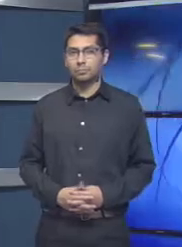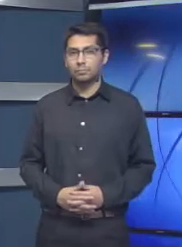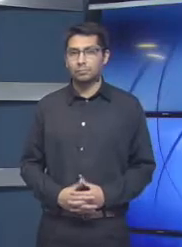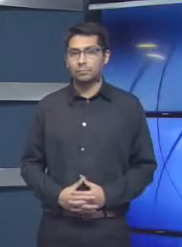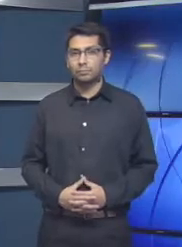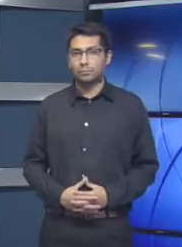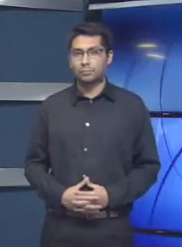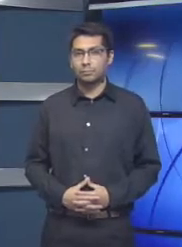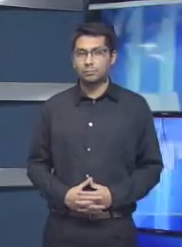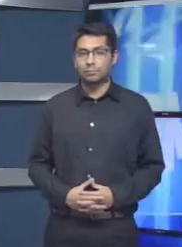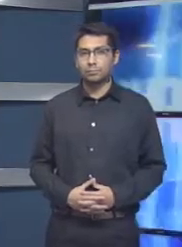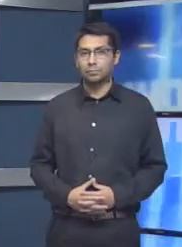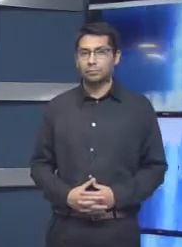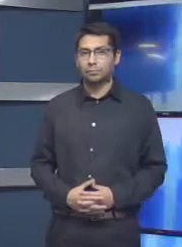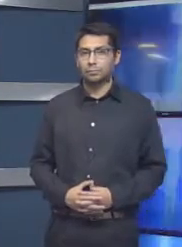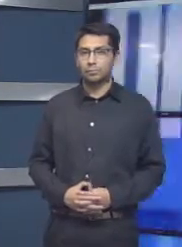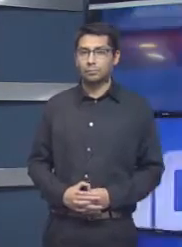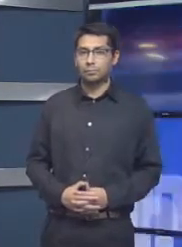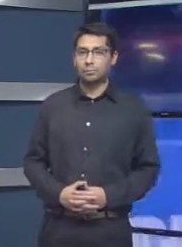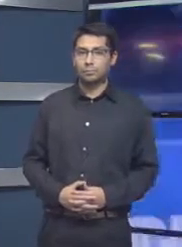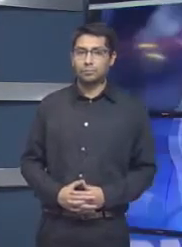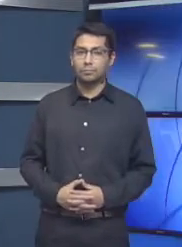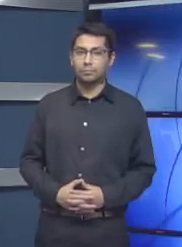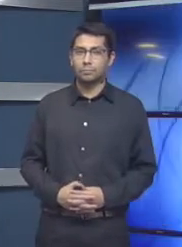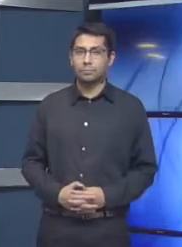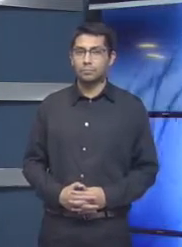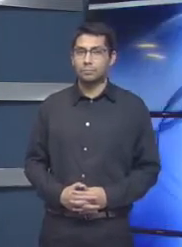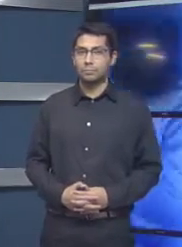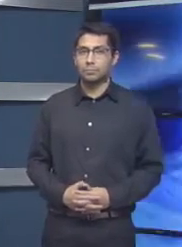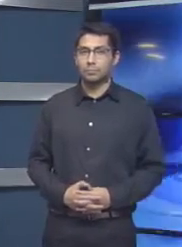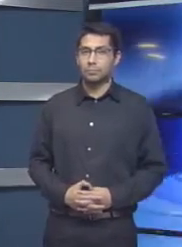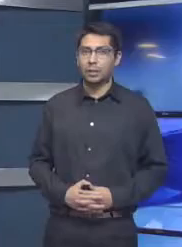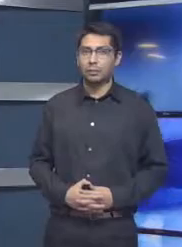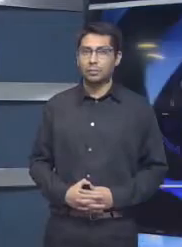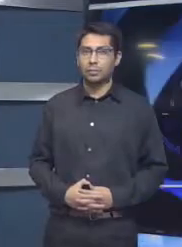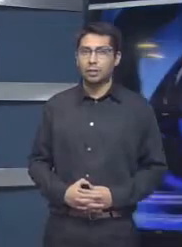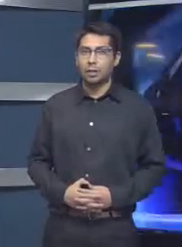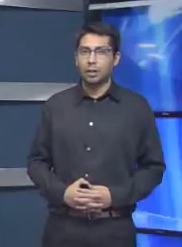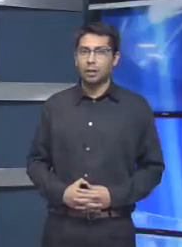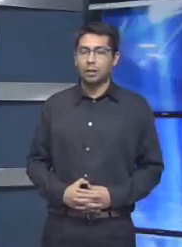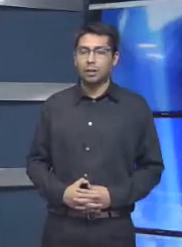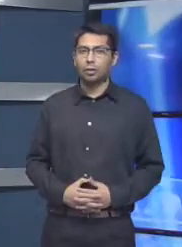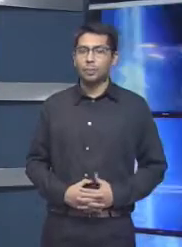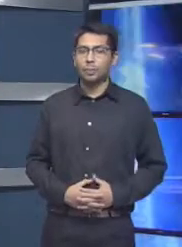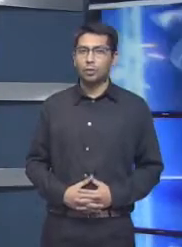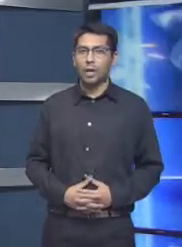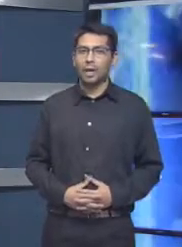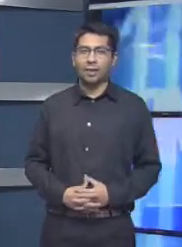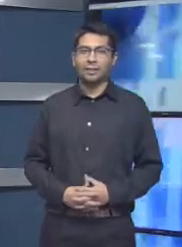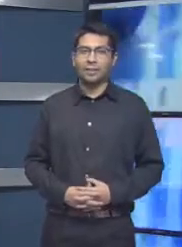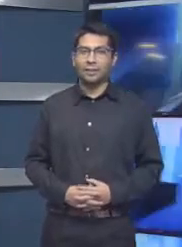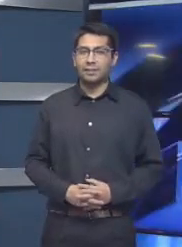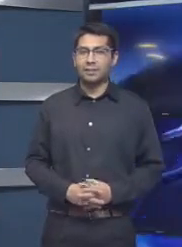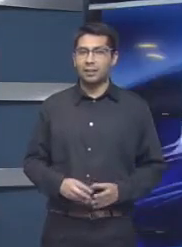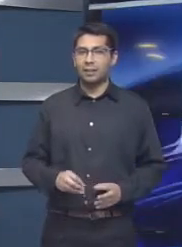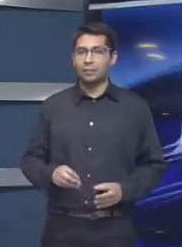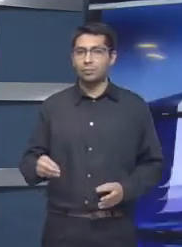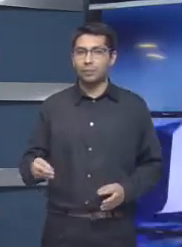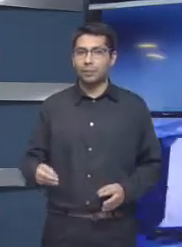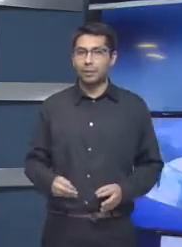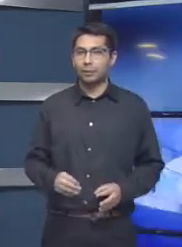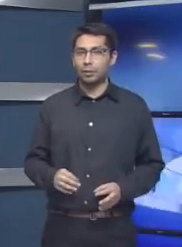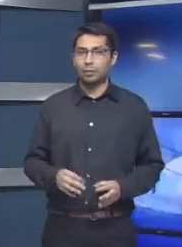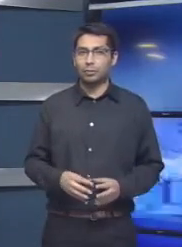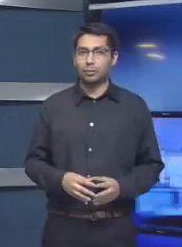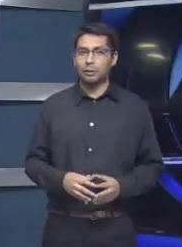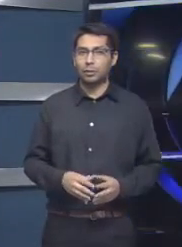interés, cuál va a ser el interés y el tiempo de acreditación de las tarjetas. Claro, sí. Y con respecto a la hora 36, quizás es un